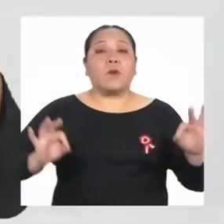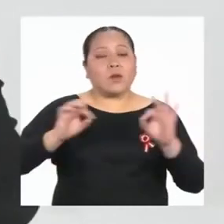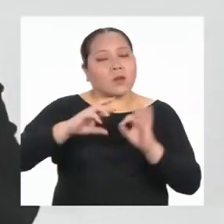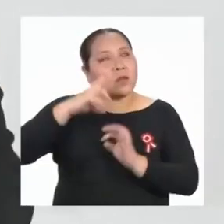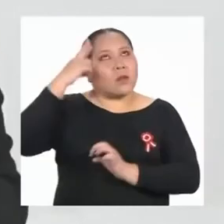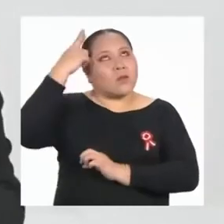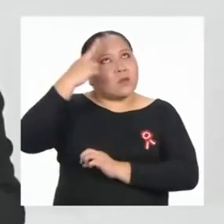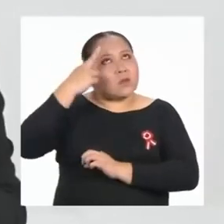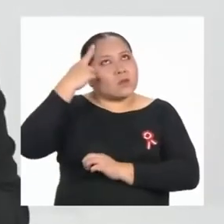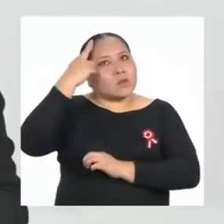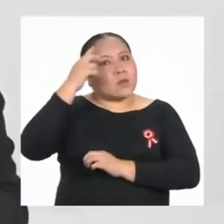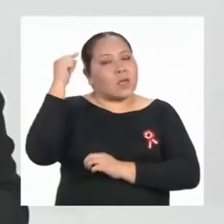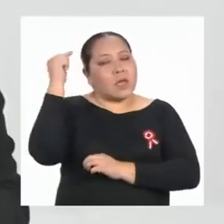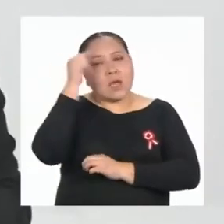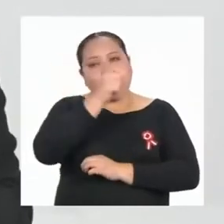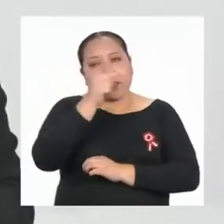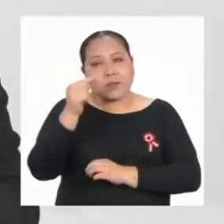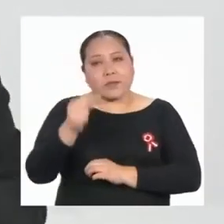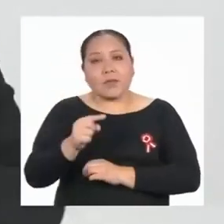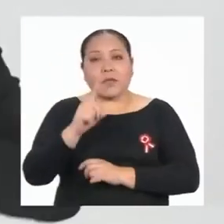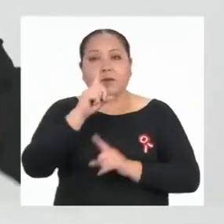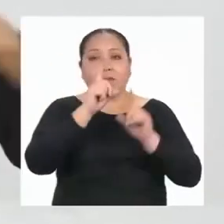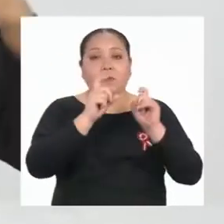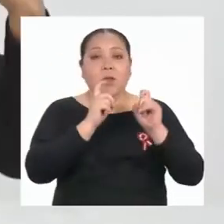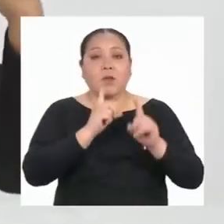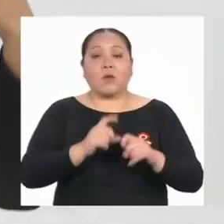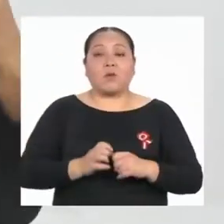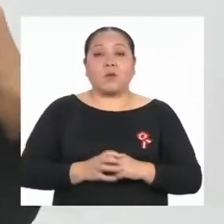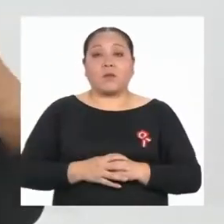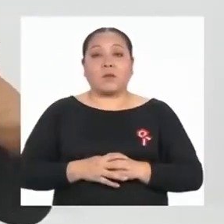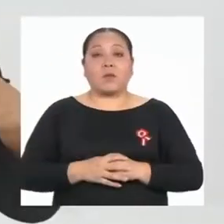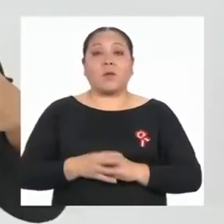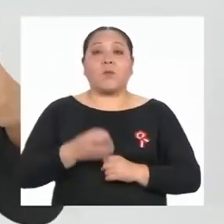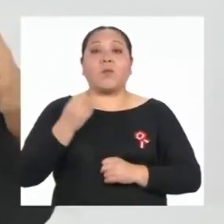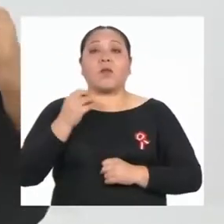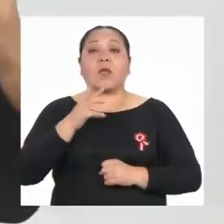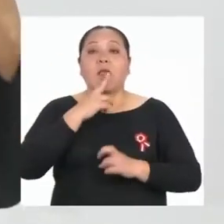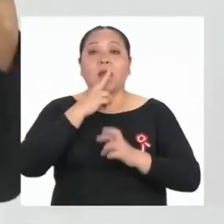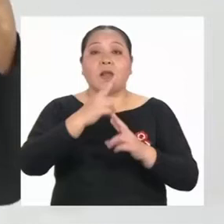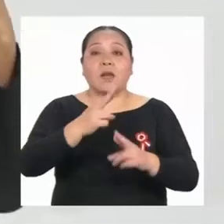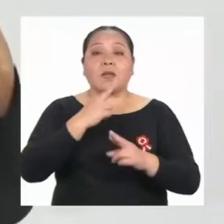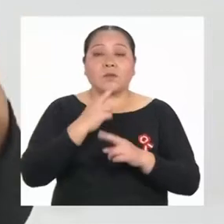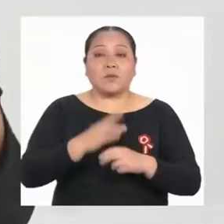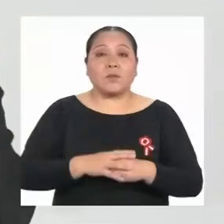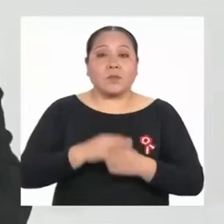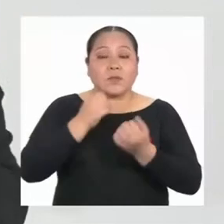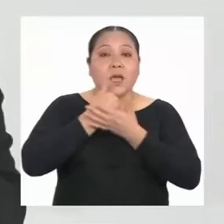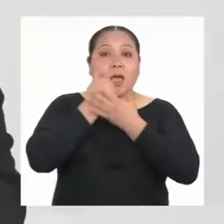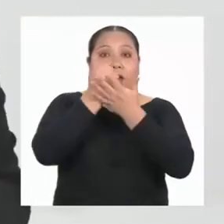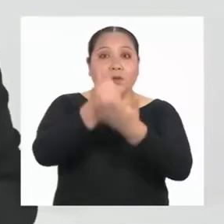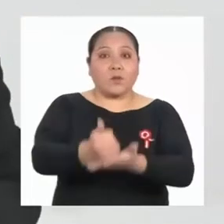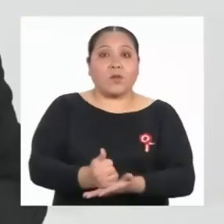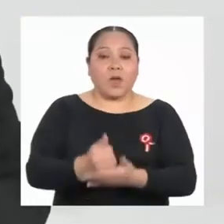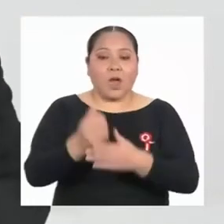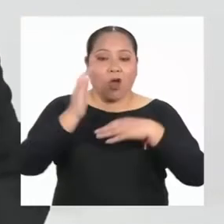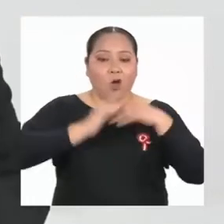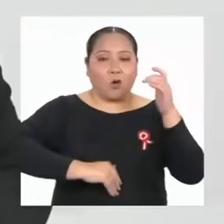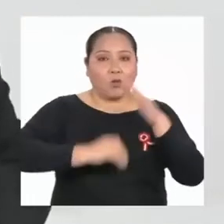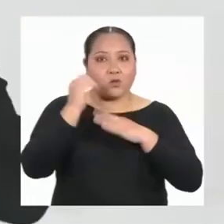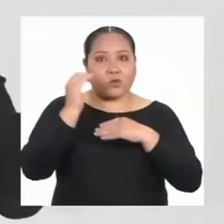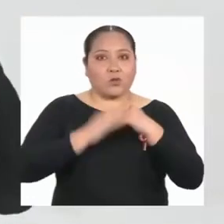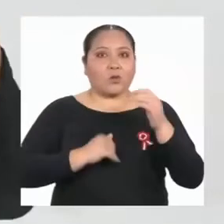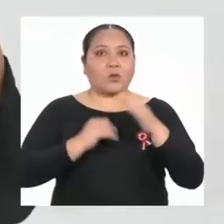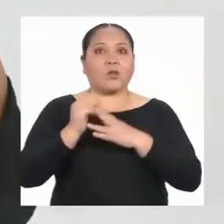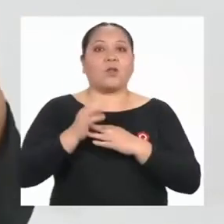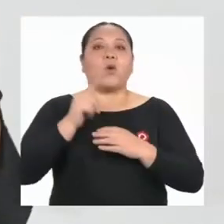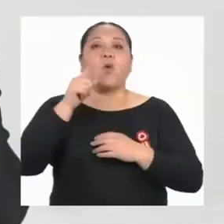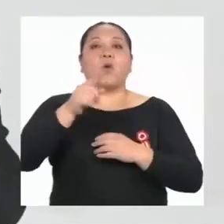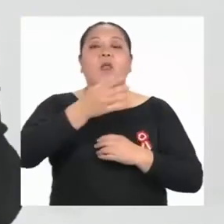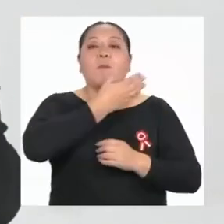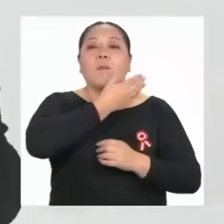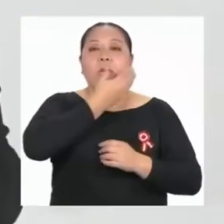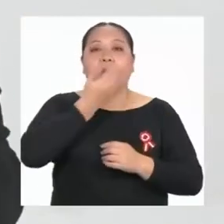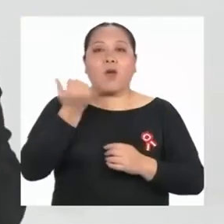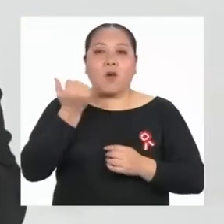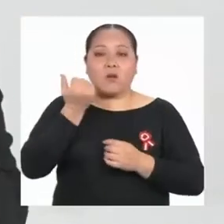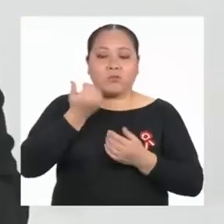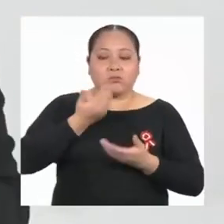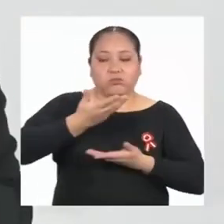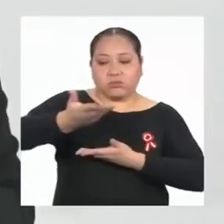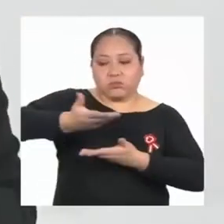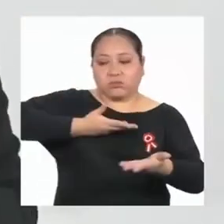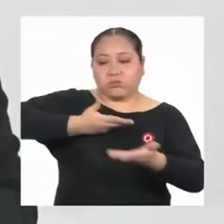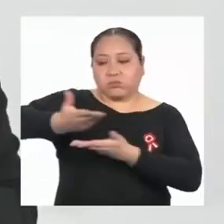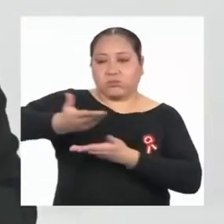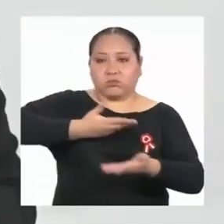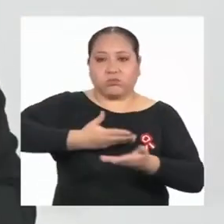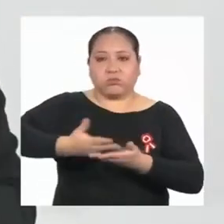de estas preguntas, ya que las respuestas nos ayudarán a construir una mejor